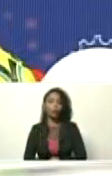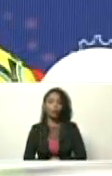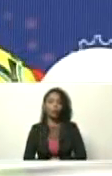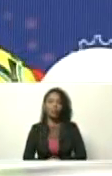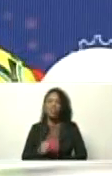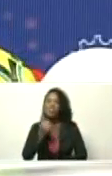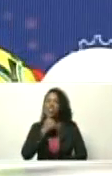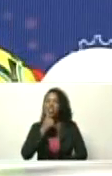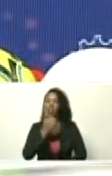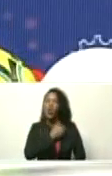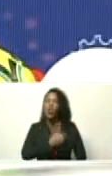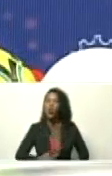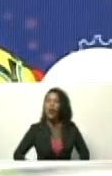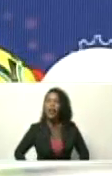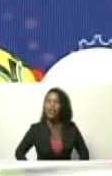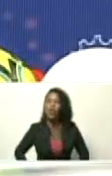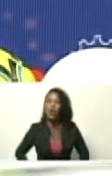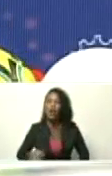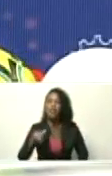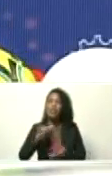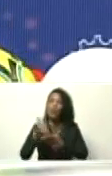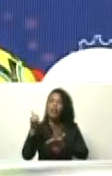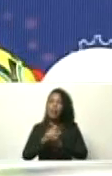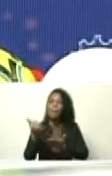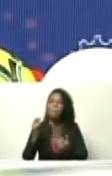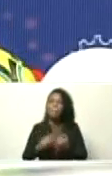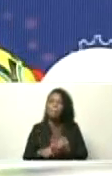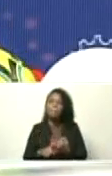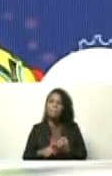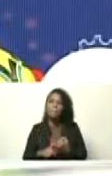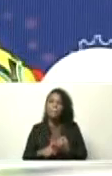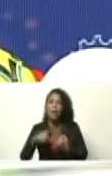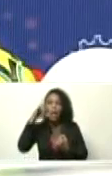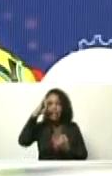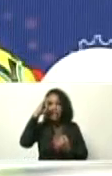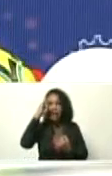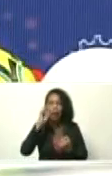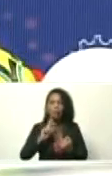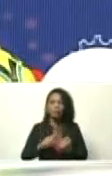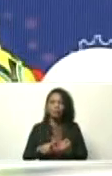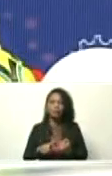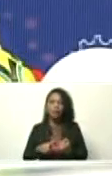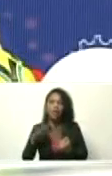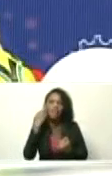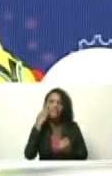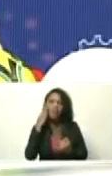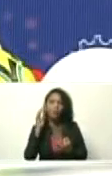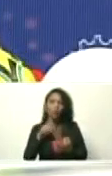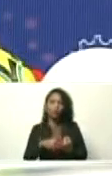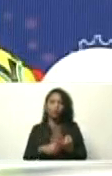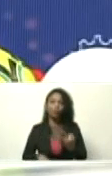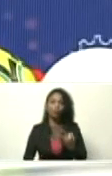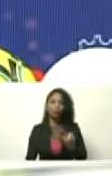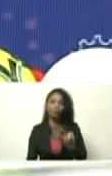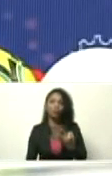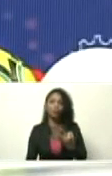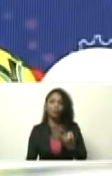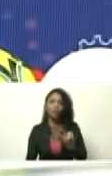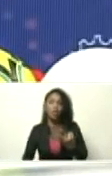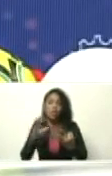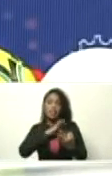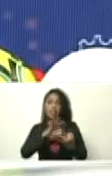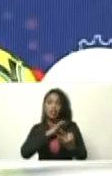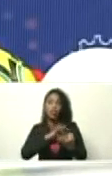¿Quiénes son los dueños de WhatsApp, Instagram y Facebook? Un señor